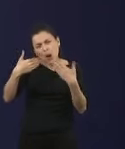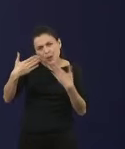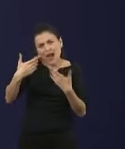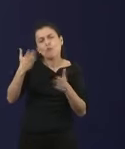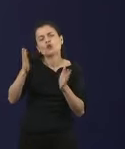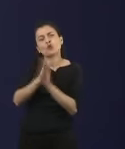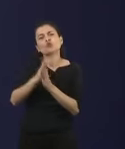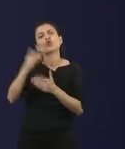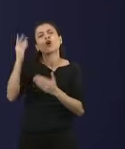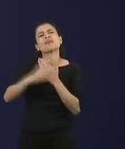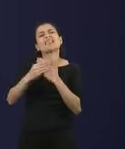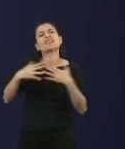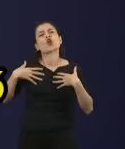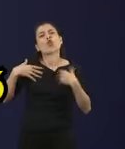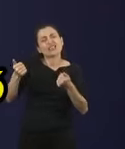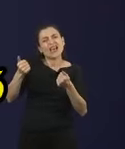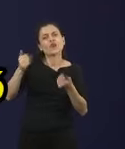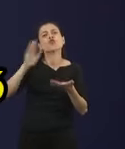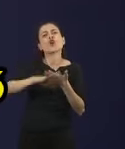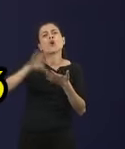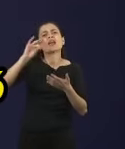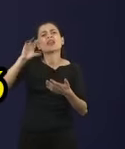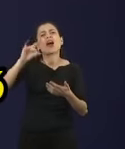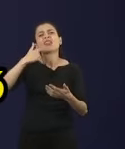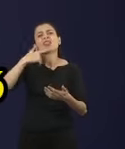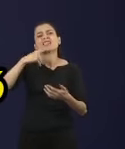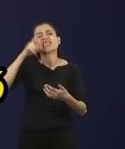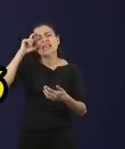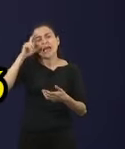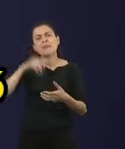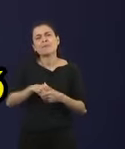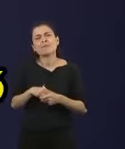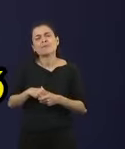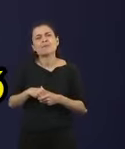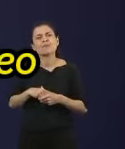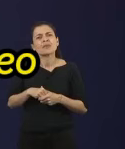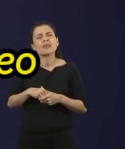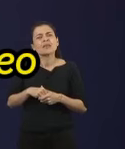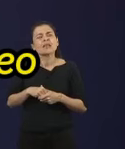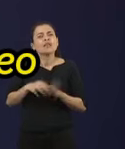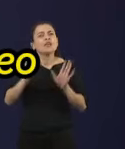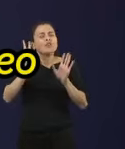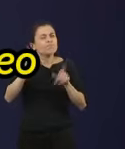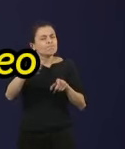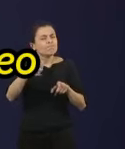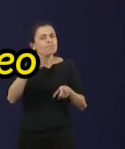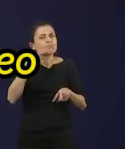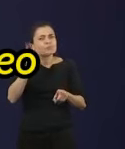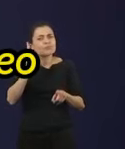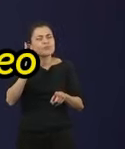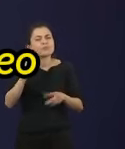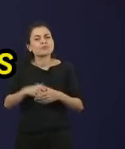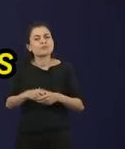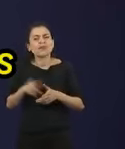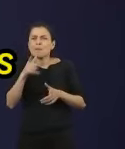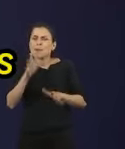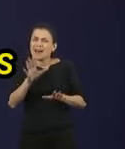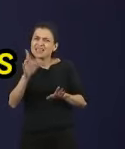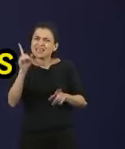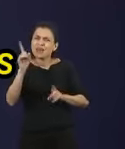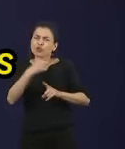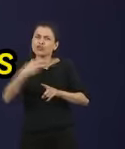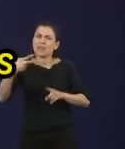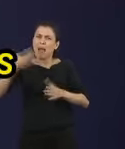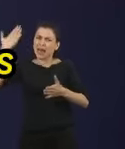salud con respecto a la datse y a una causa que se esó una de las de estas causas que creo que incluso vos hace algunas